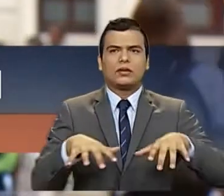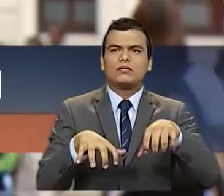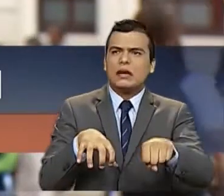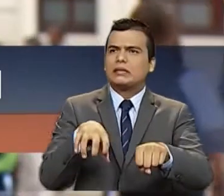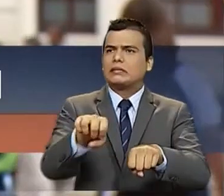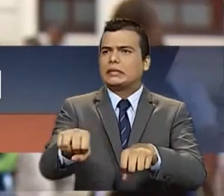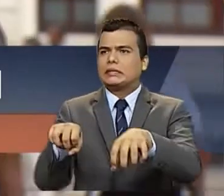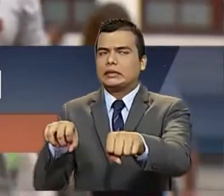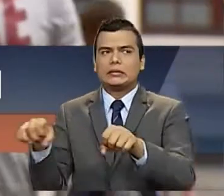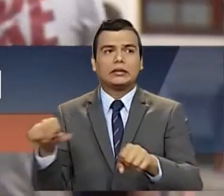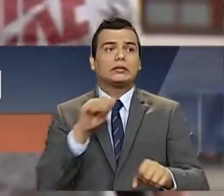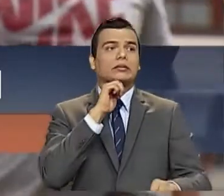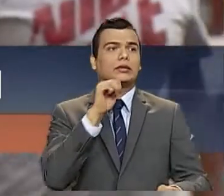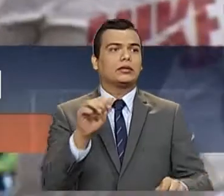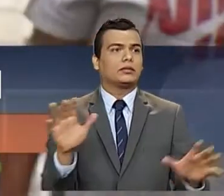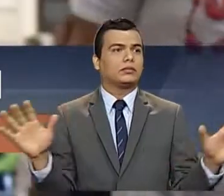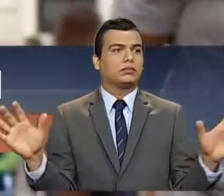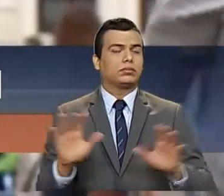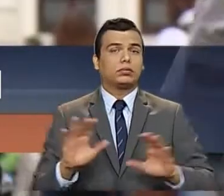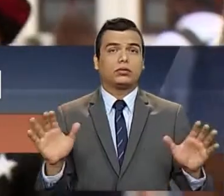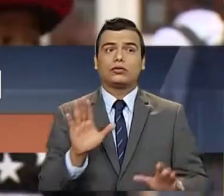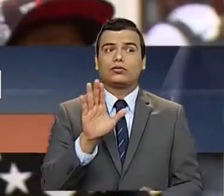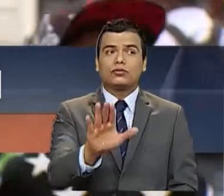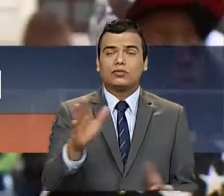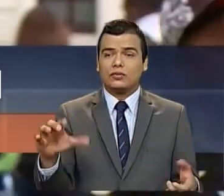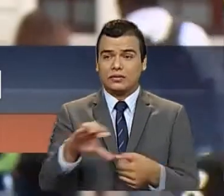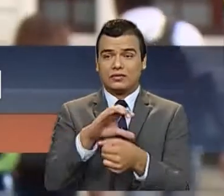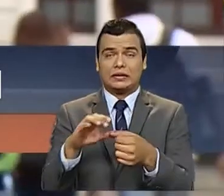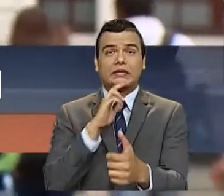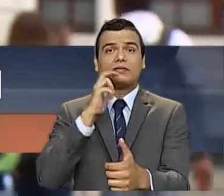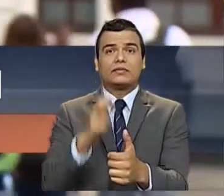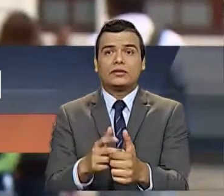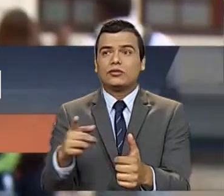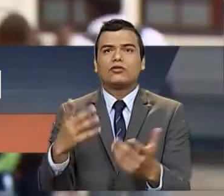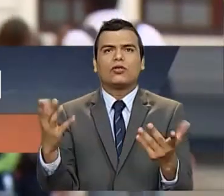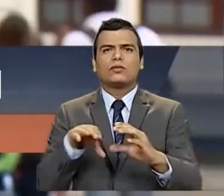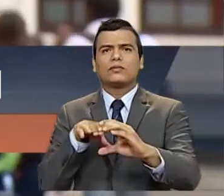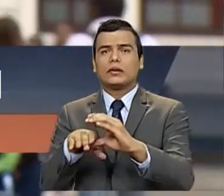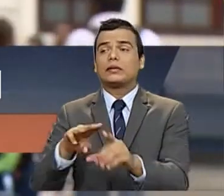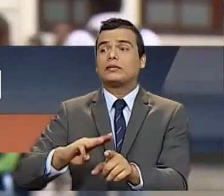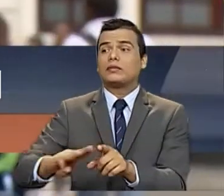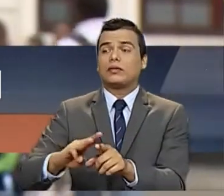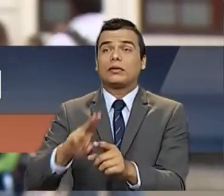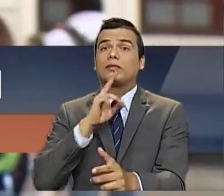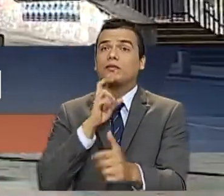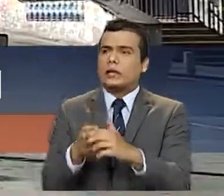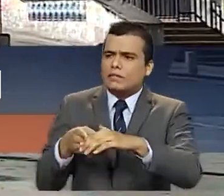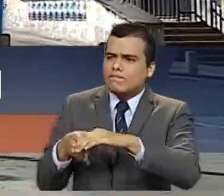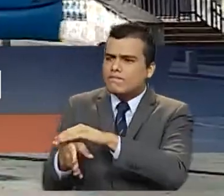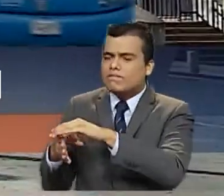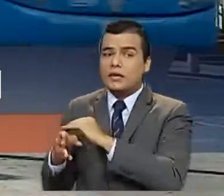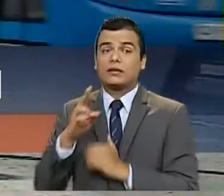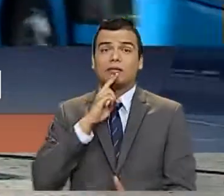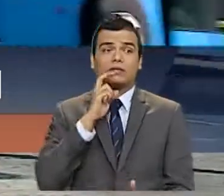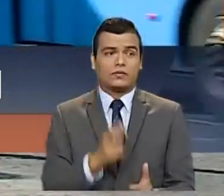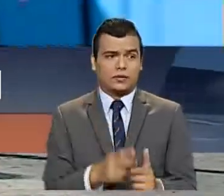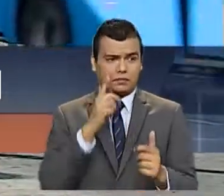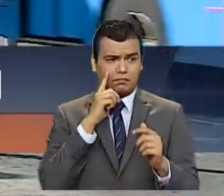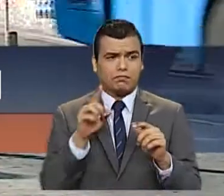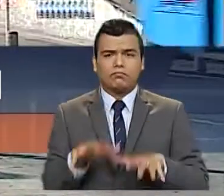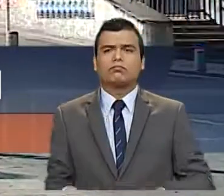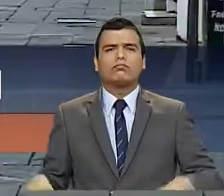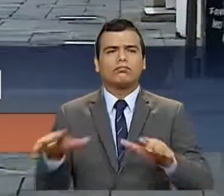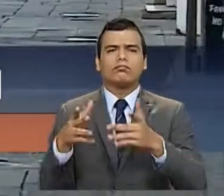hacen que el tránsito por este sector de la ciudad, especialmente en las estaciones del MIO, sea muy complejo. Este es el panorama